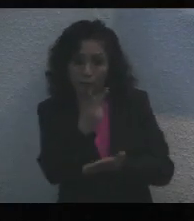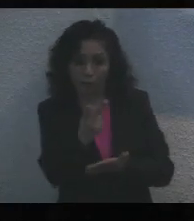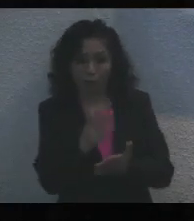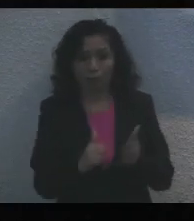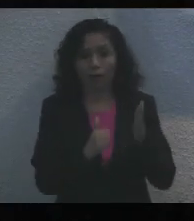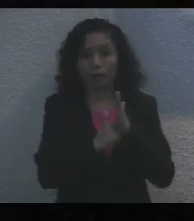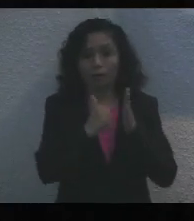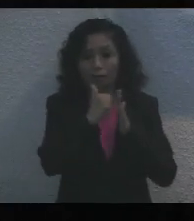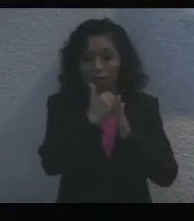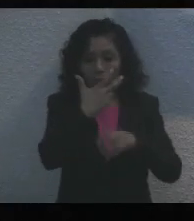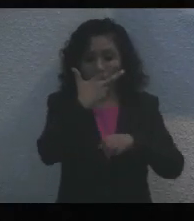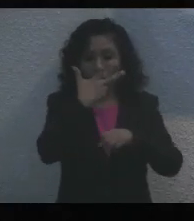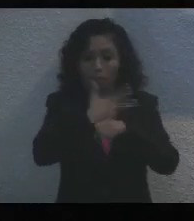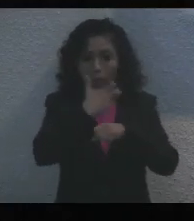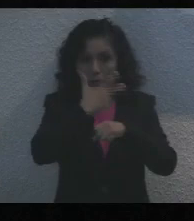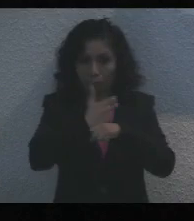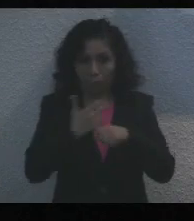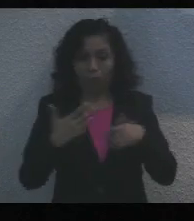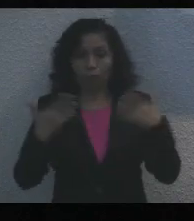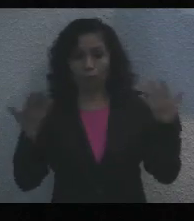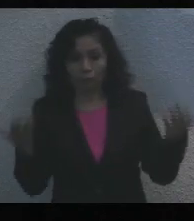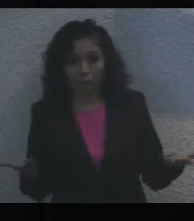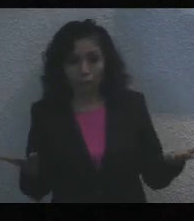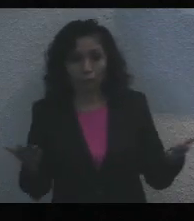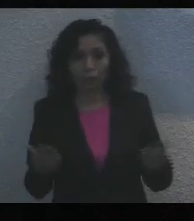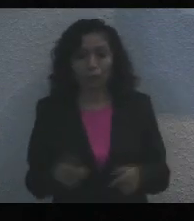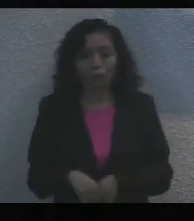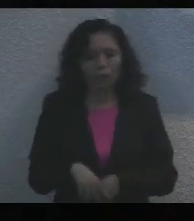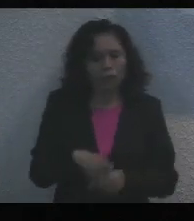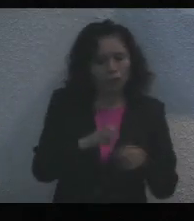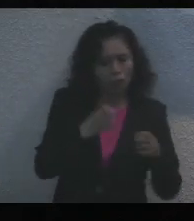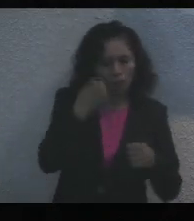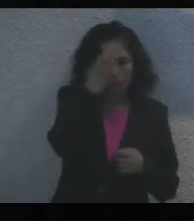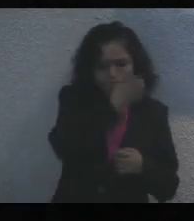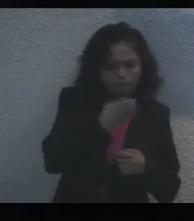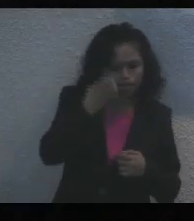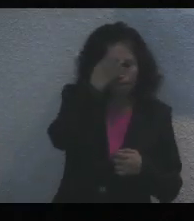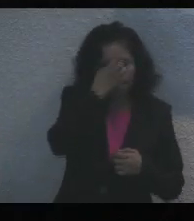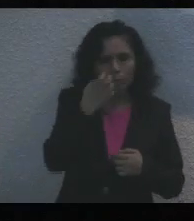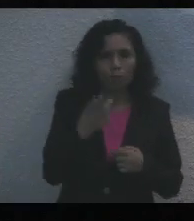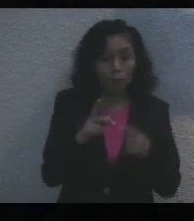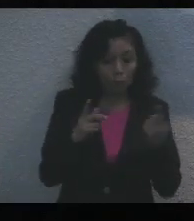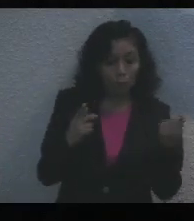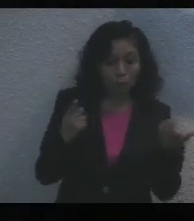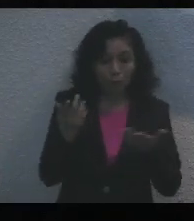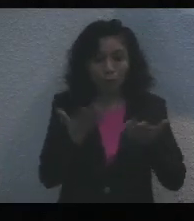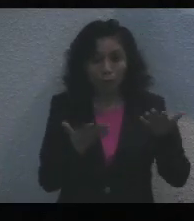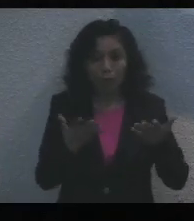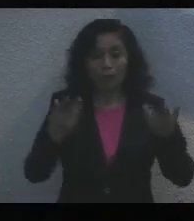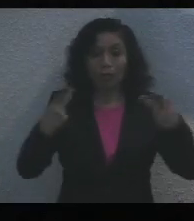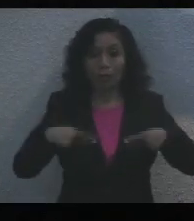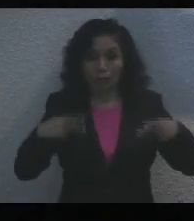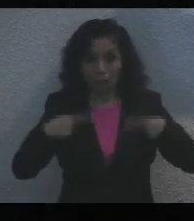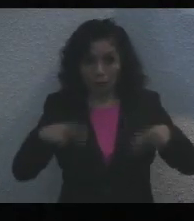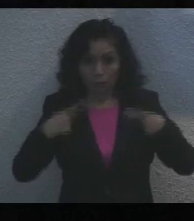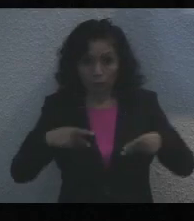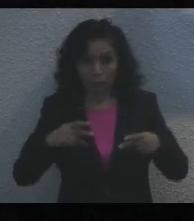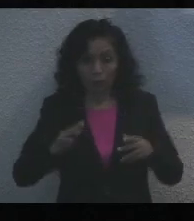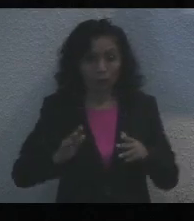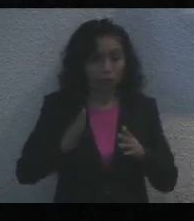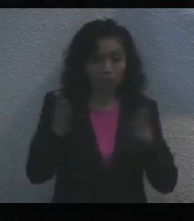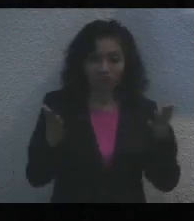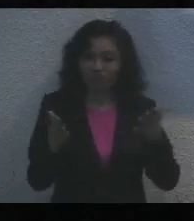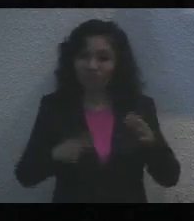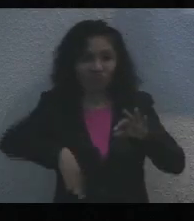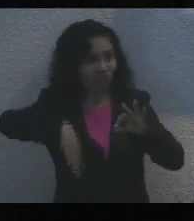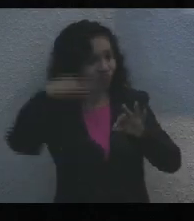Artículo 8. En caso de que el Consejo de Evaluación determine que las personas propuestas no